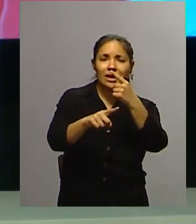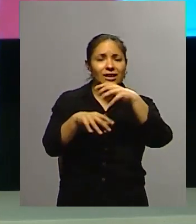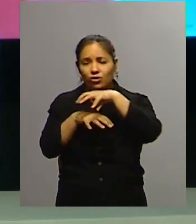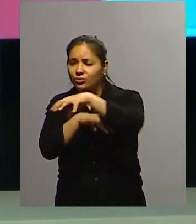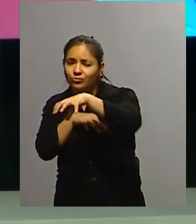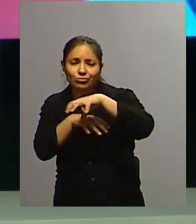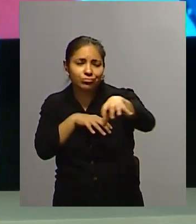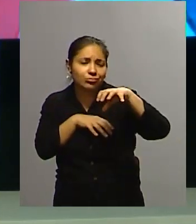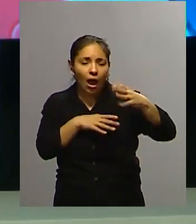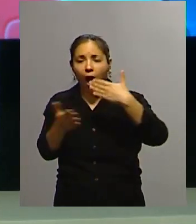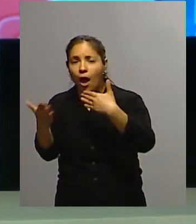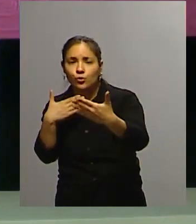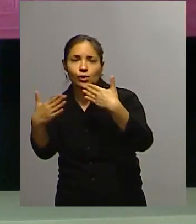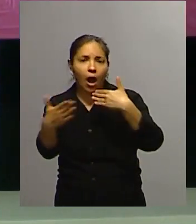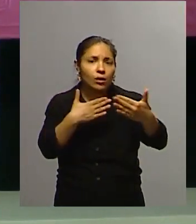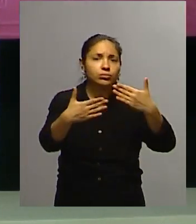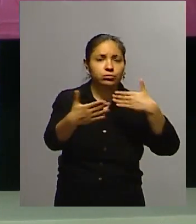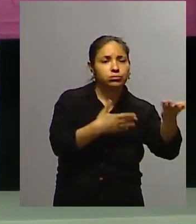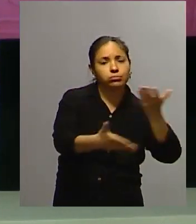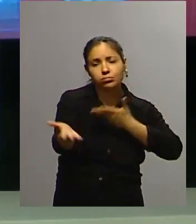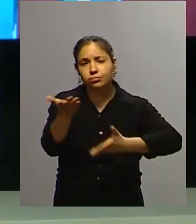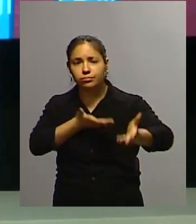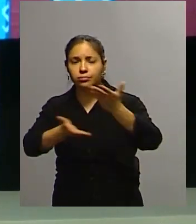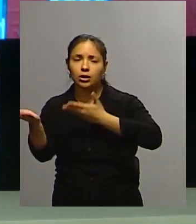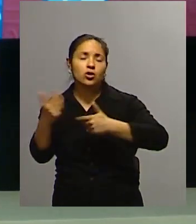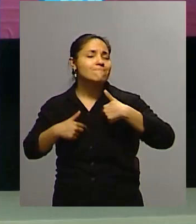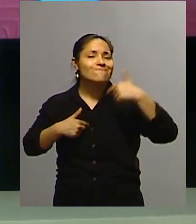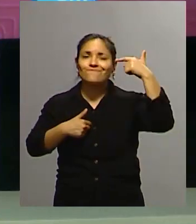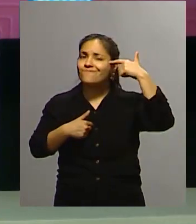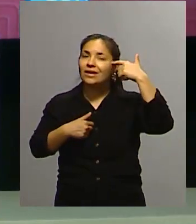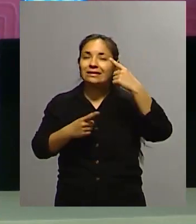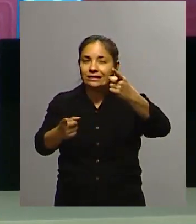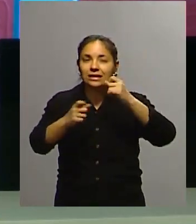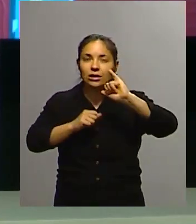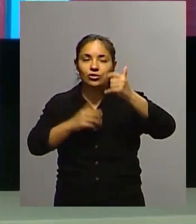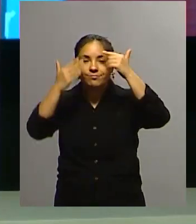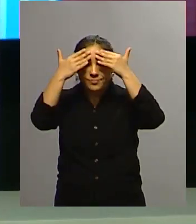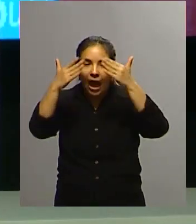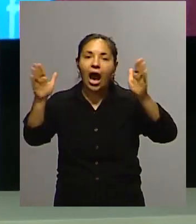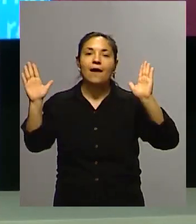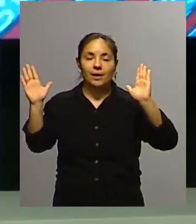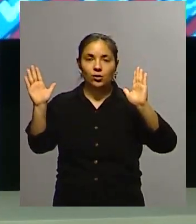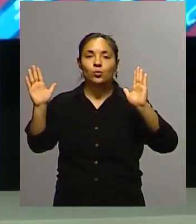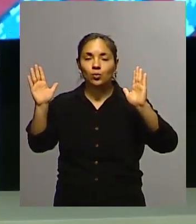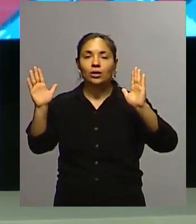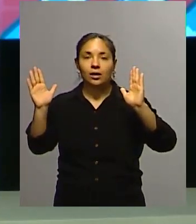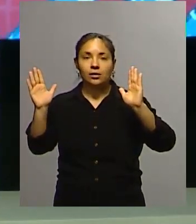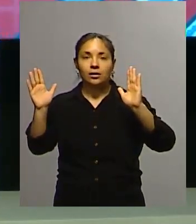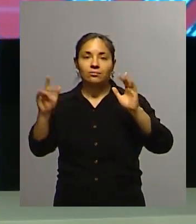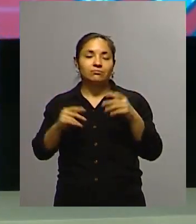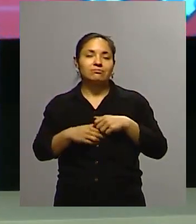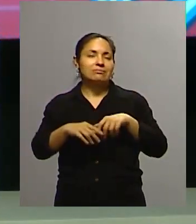sectores. Creo que tenemos que tener la amplitud y